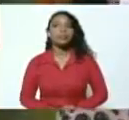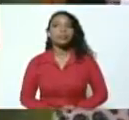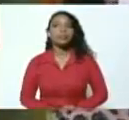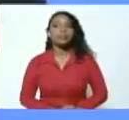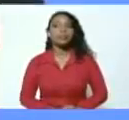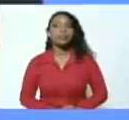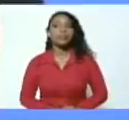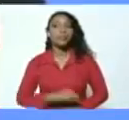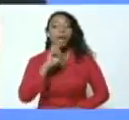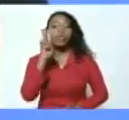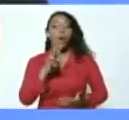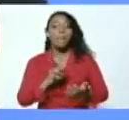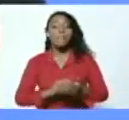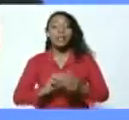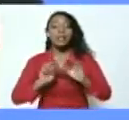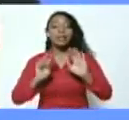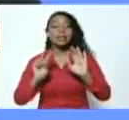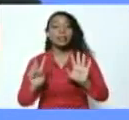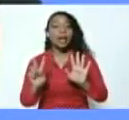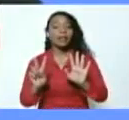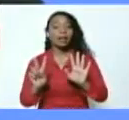Y en el